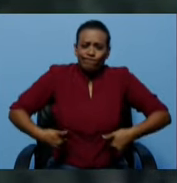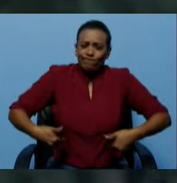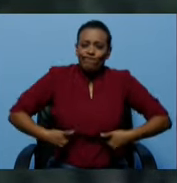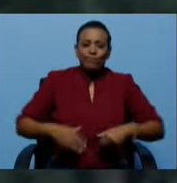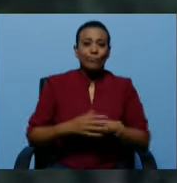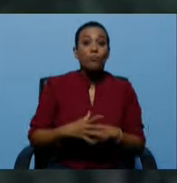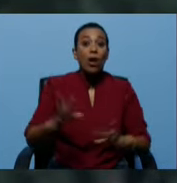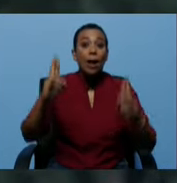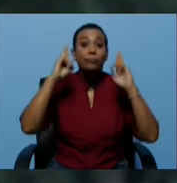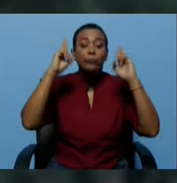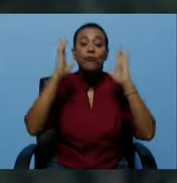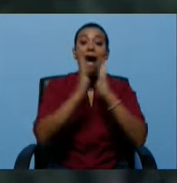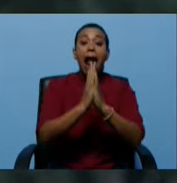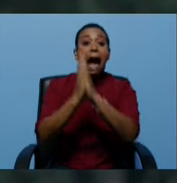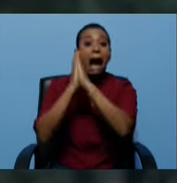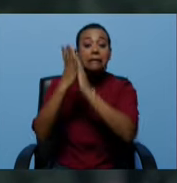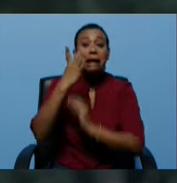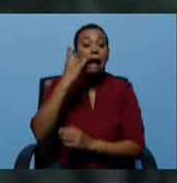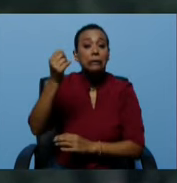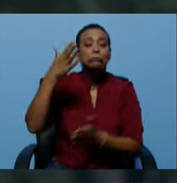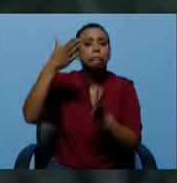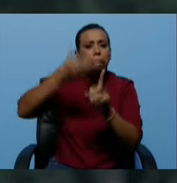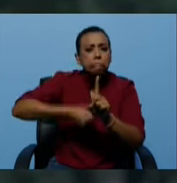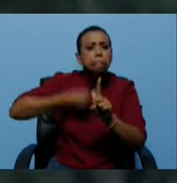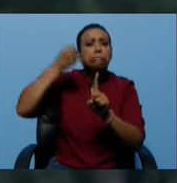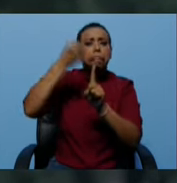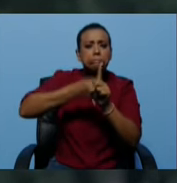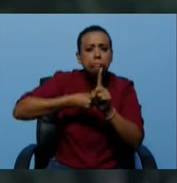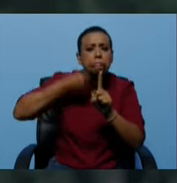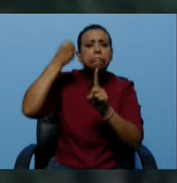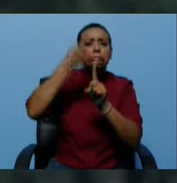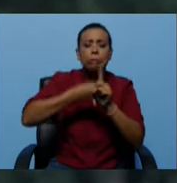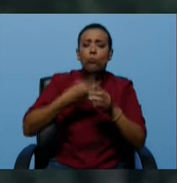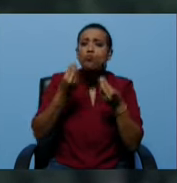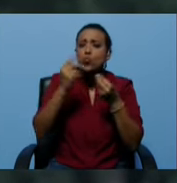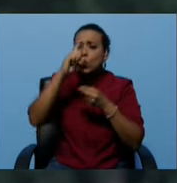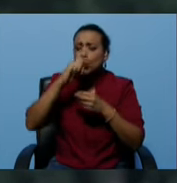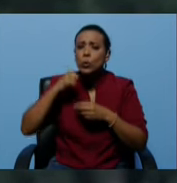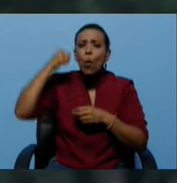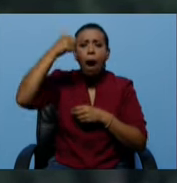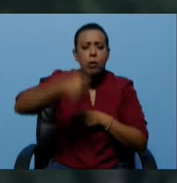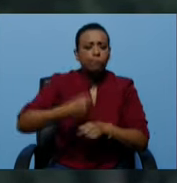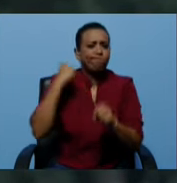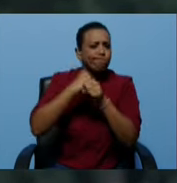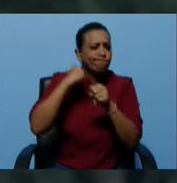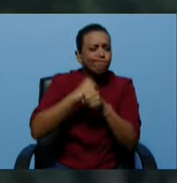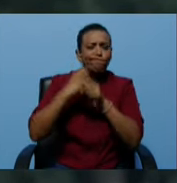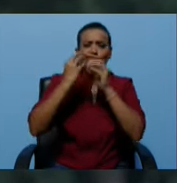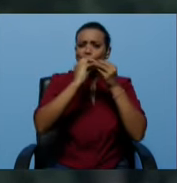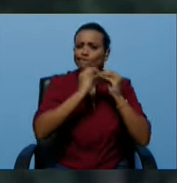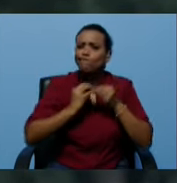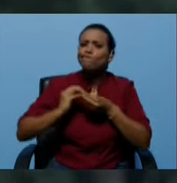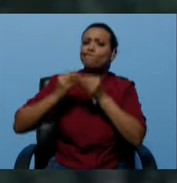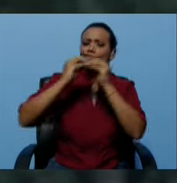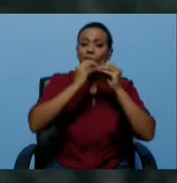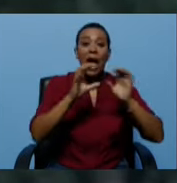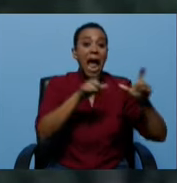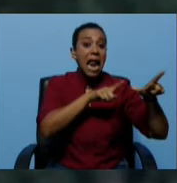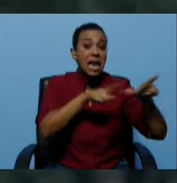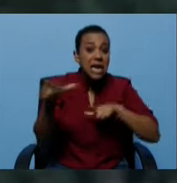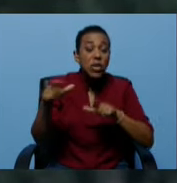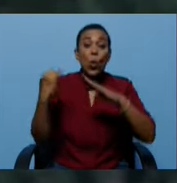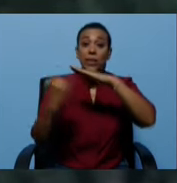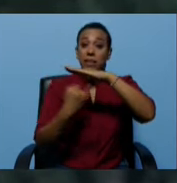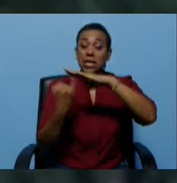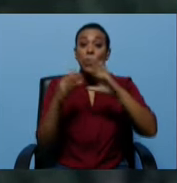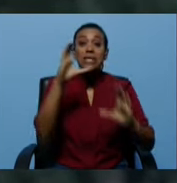Porque por fin, luego de insistir bastante tiempo en que instaláramos un